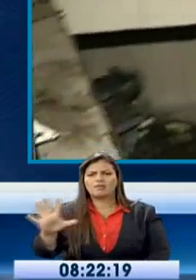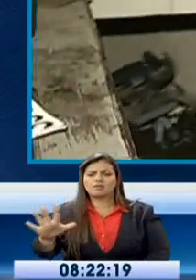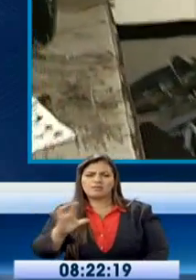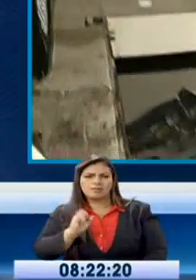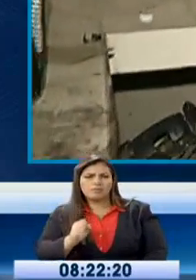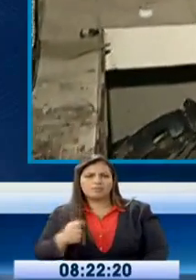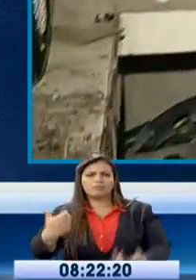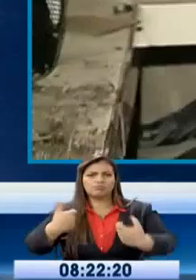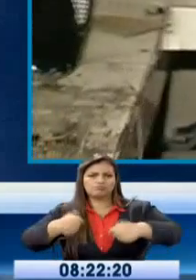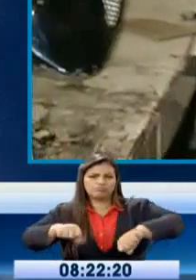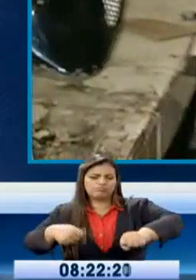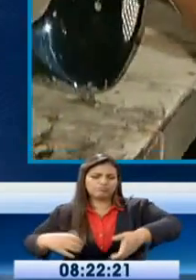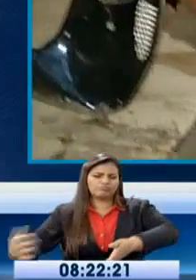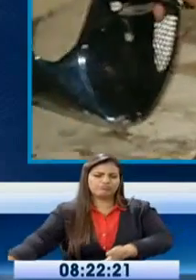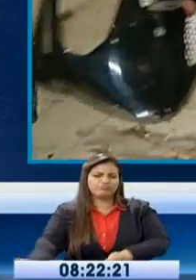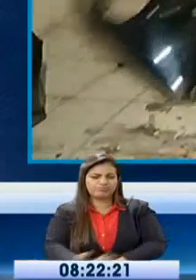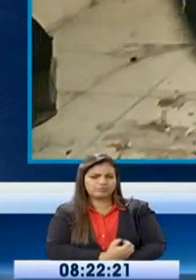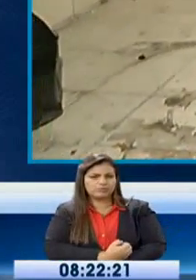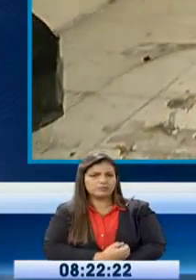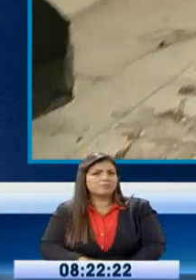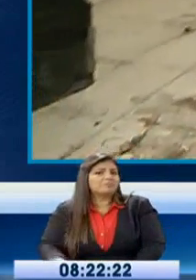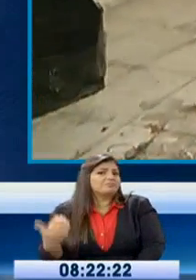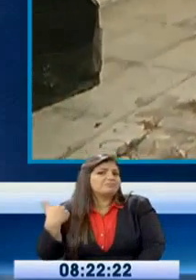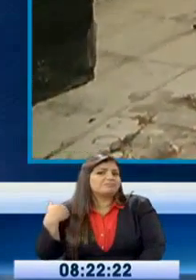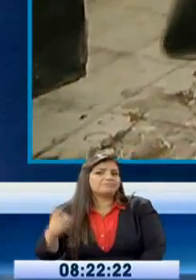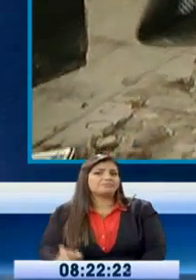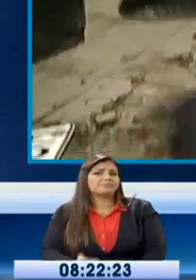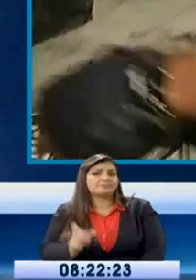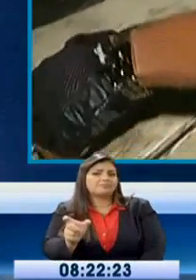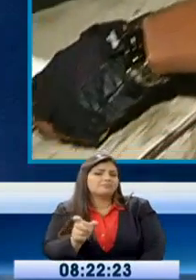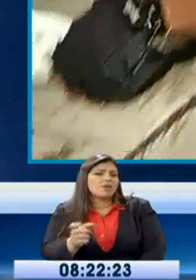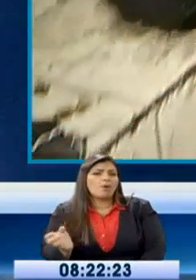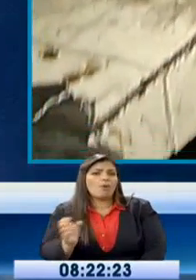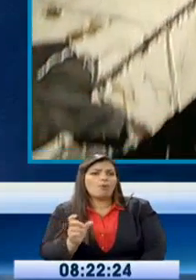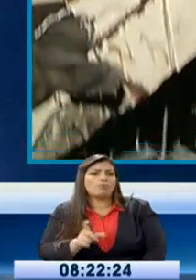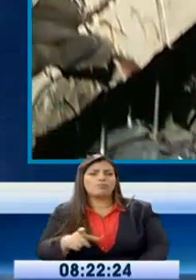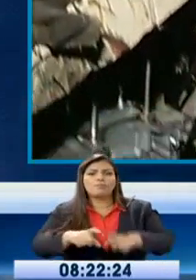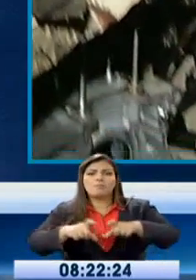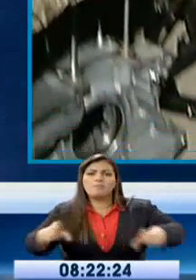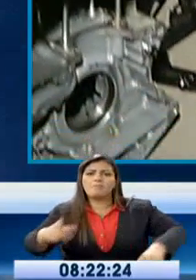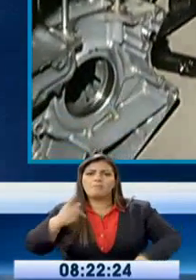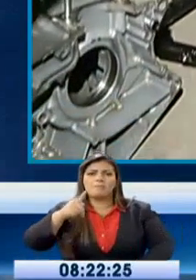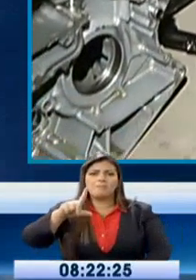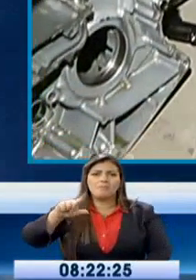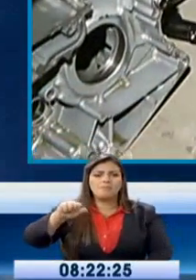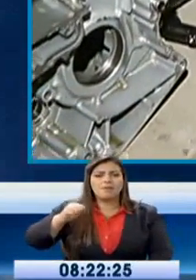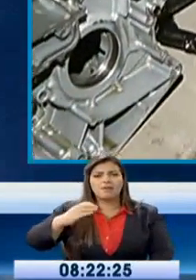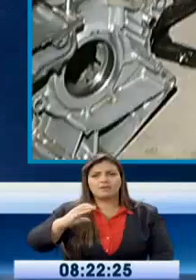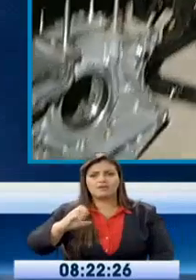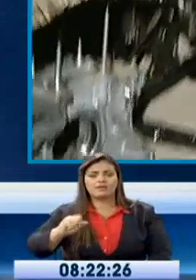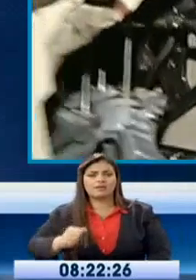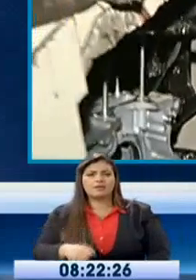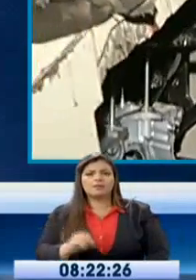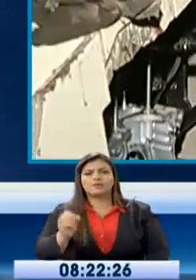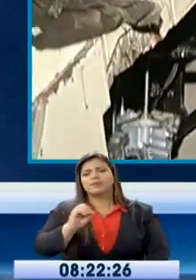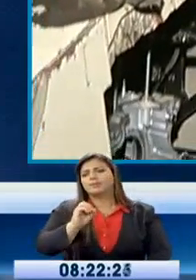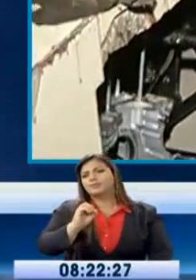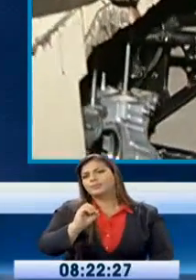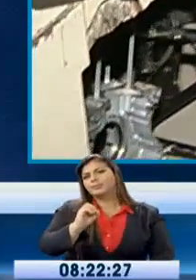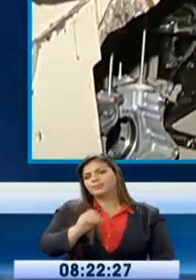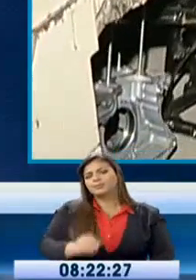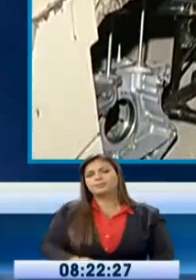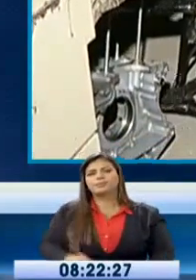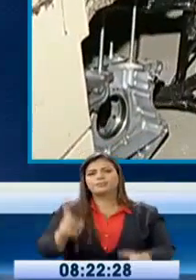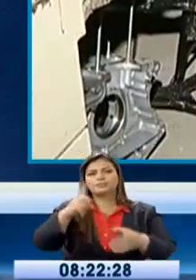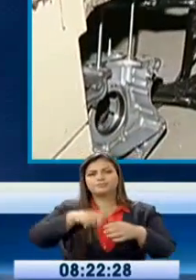que sustente la legalidad de la procedencia, decir, si fueron adquiridas, exactamente. ¿Cómo sabes de qué es esa